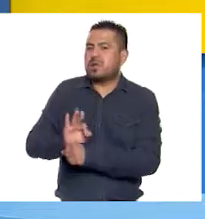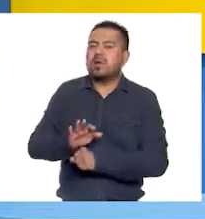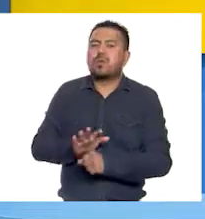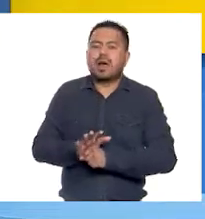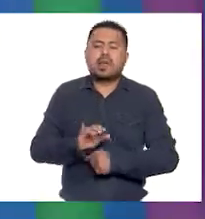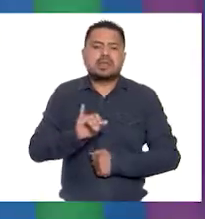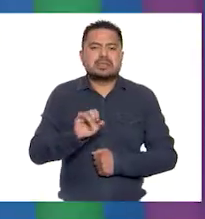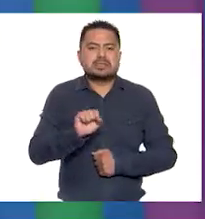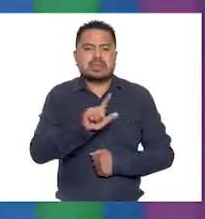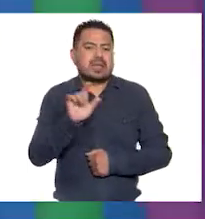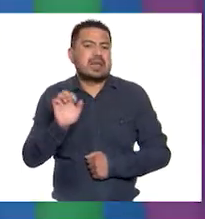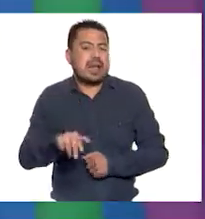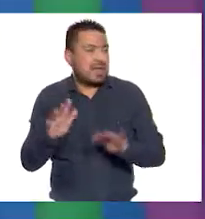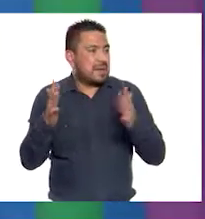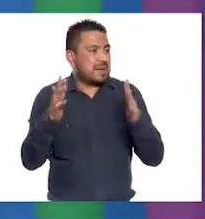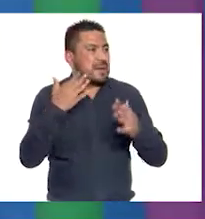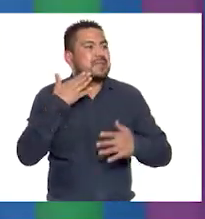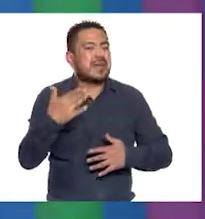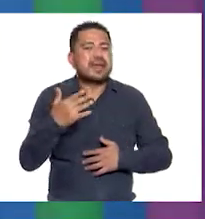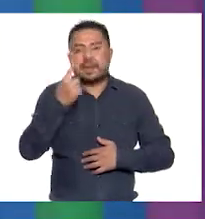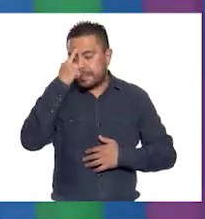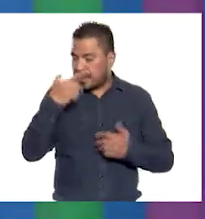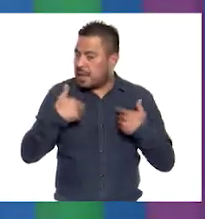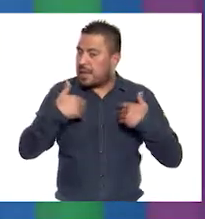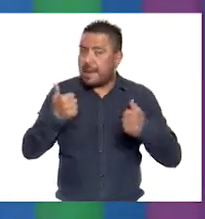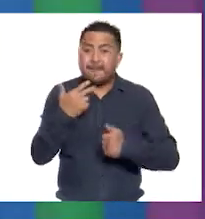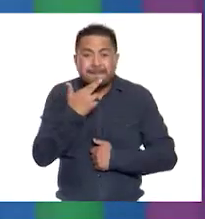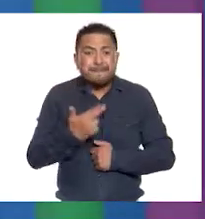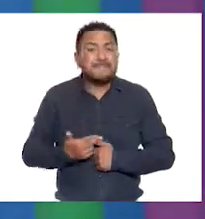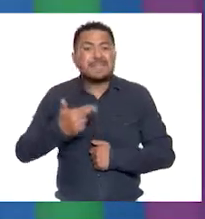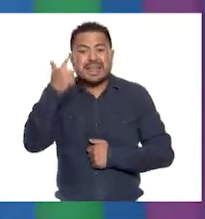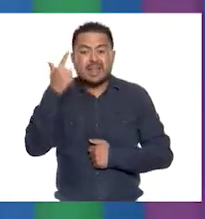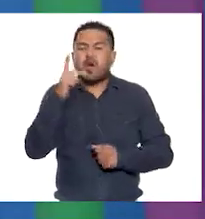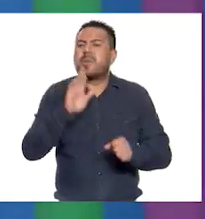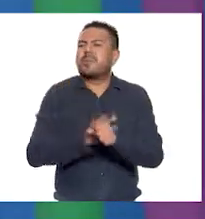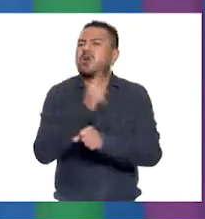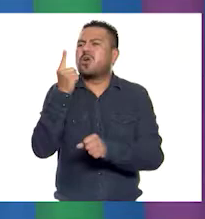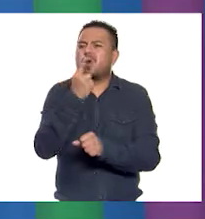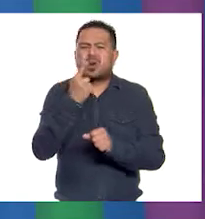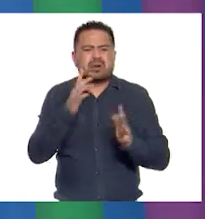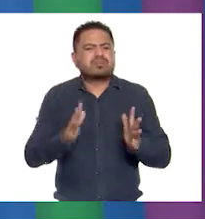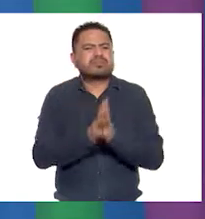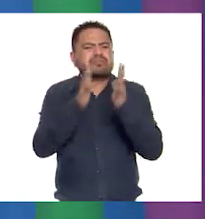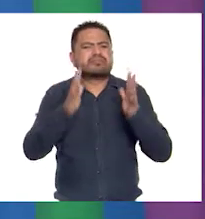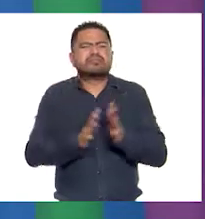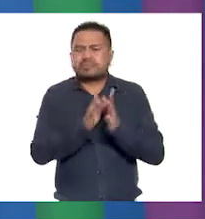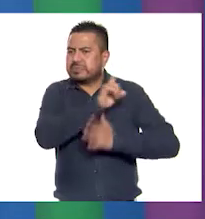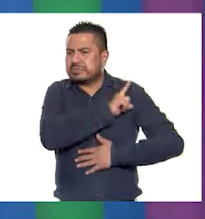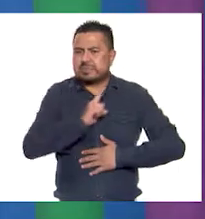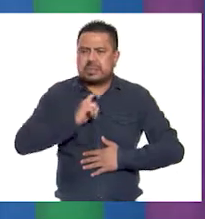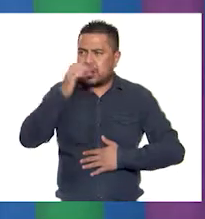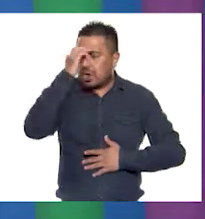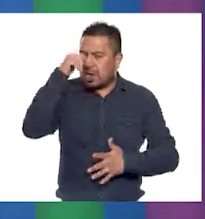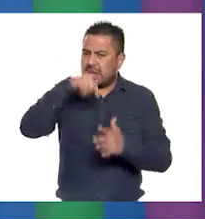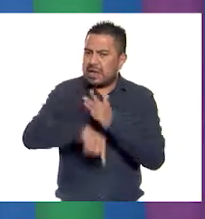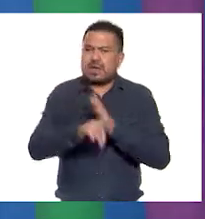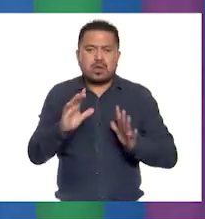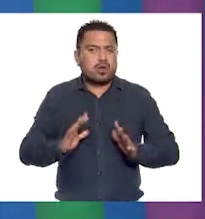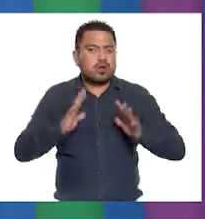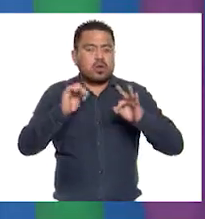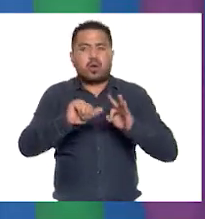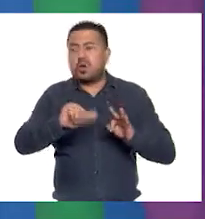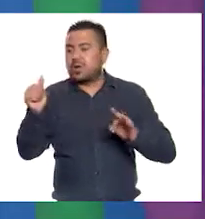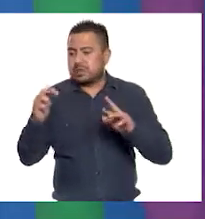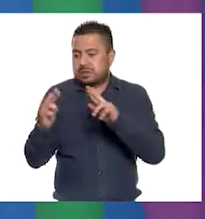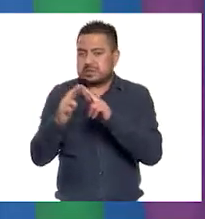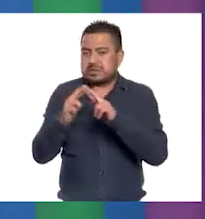del Islam. Muy bien, Jenny. Para entender mejor el porqué de estas guerras, debemos conocer el origen de esa otra